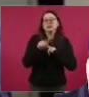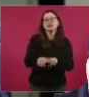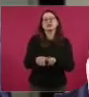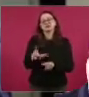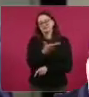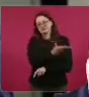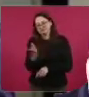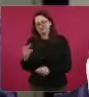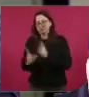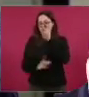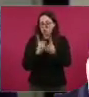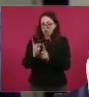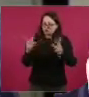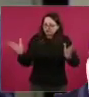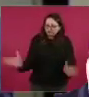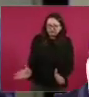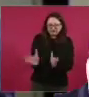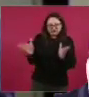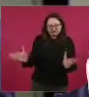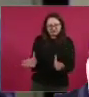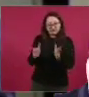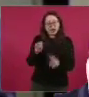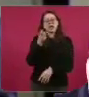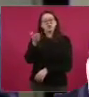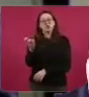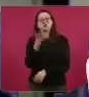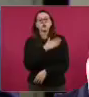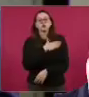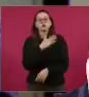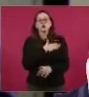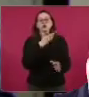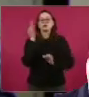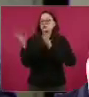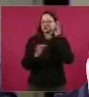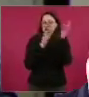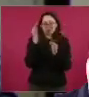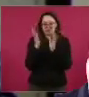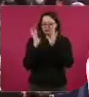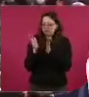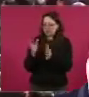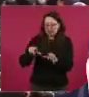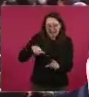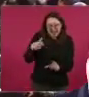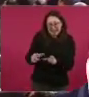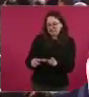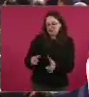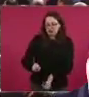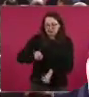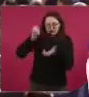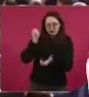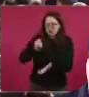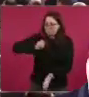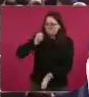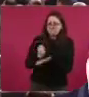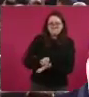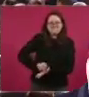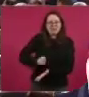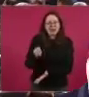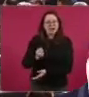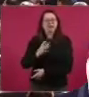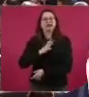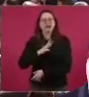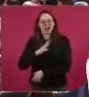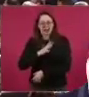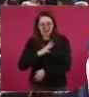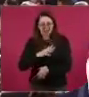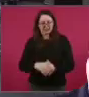los deportistas. Eso es una buena noticia. Ya tenemos la autorización. Incluso